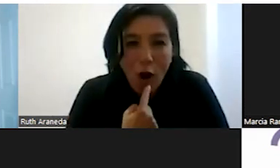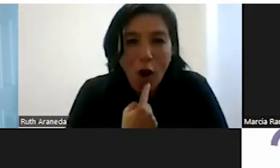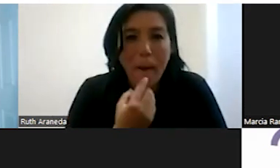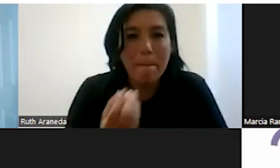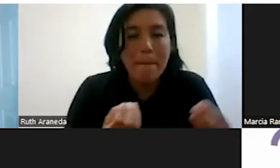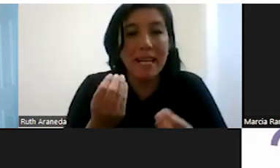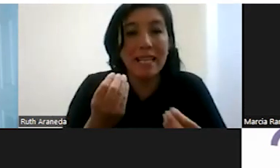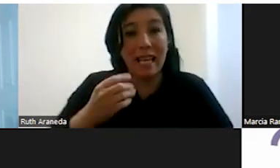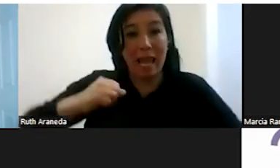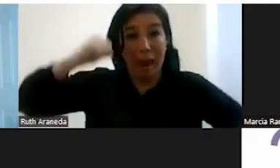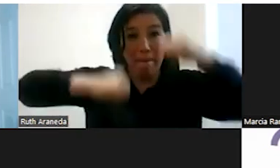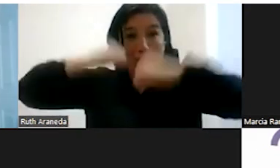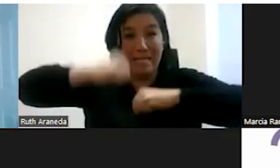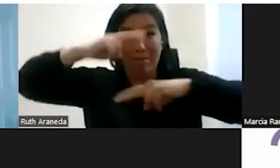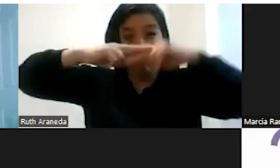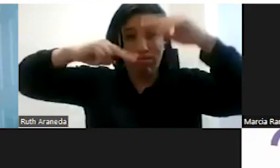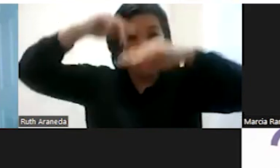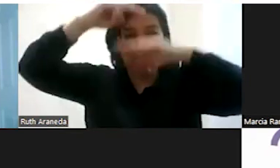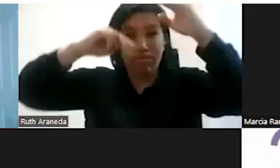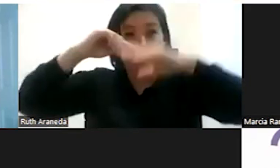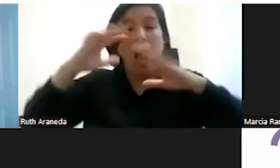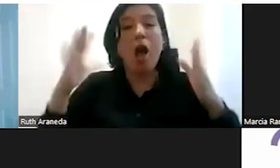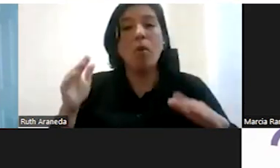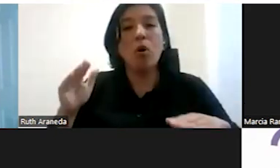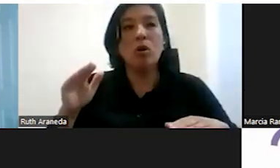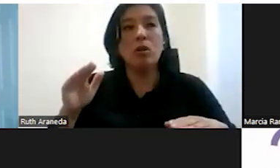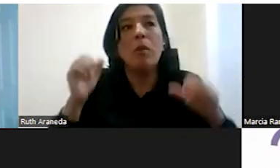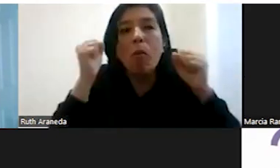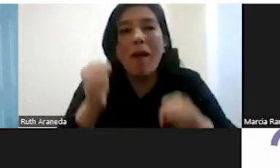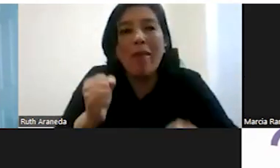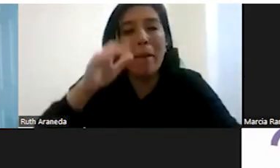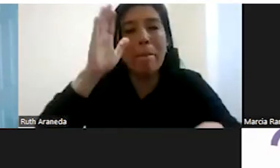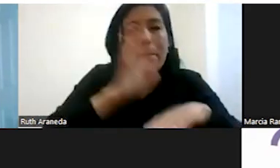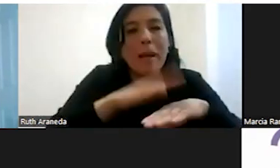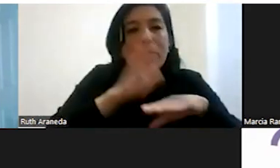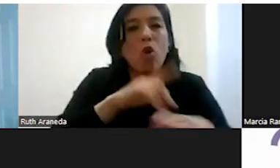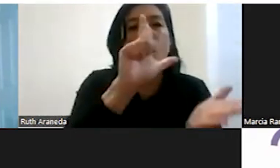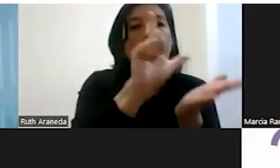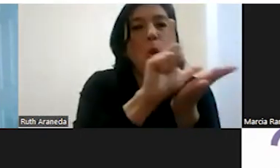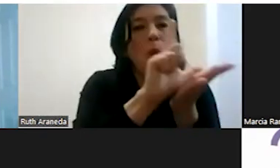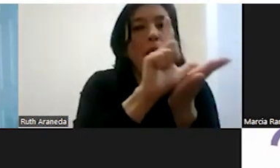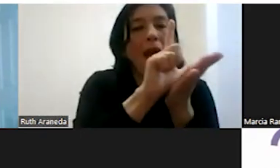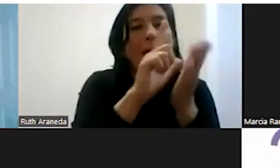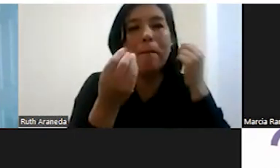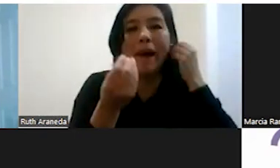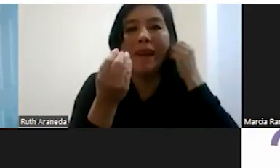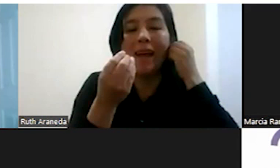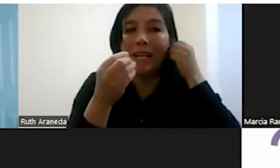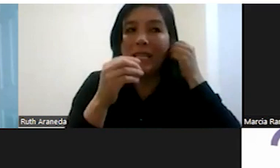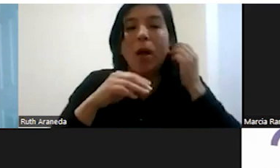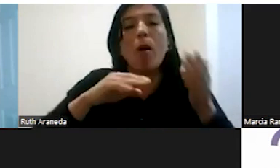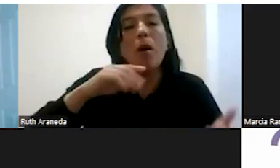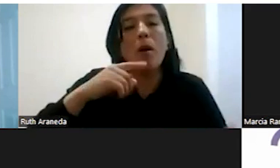inmobiliarias pudieran dar un pequeño espacio para hacer un hito de lo que es el lugar y